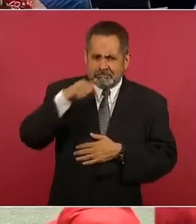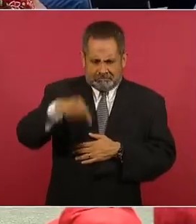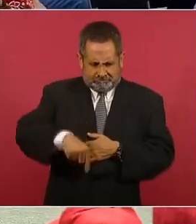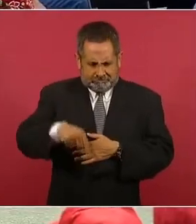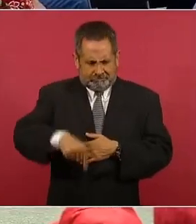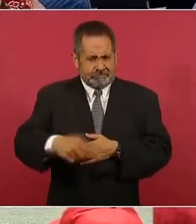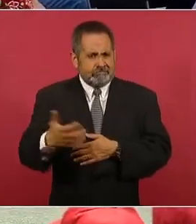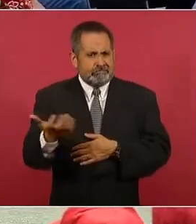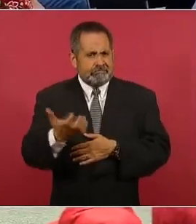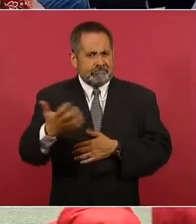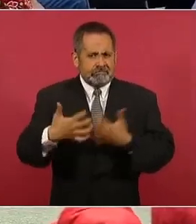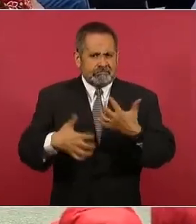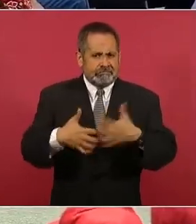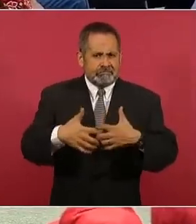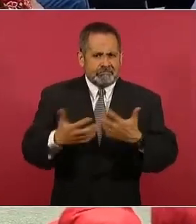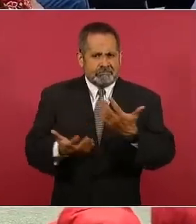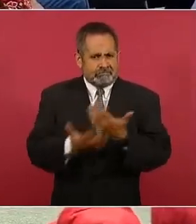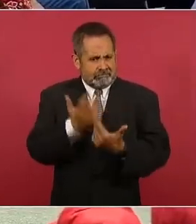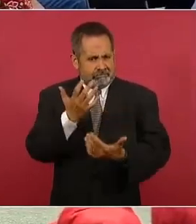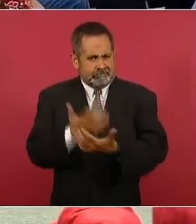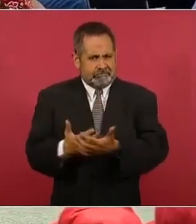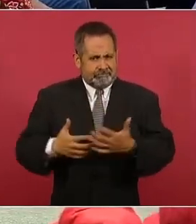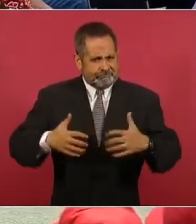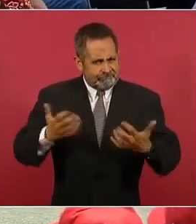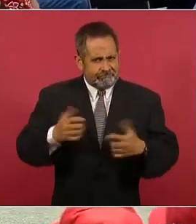en nuestro país?